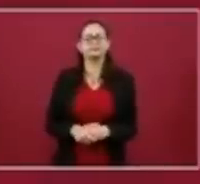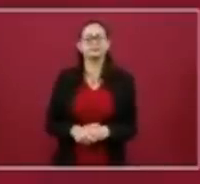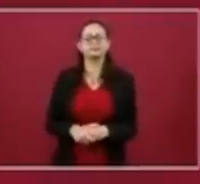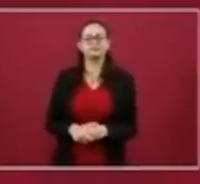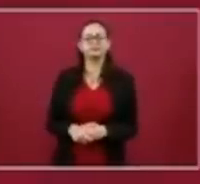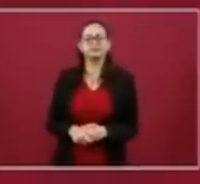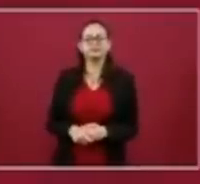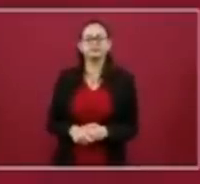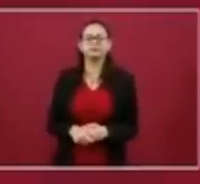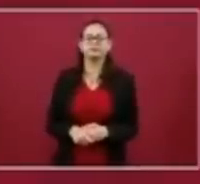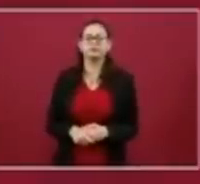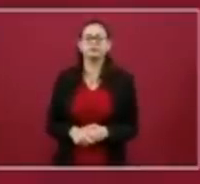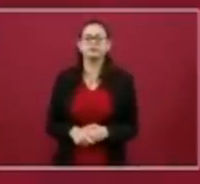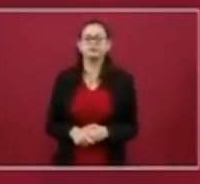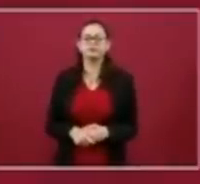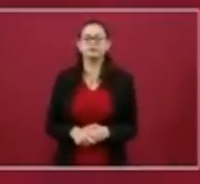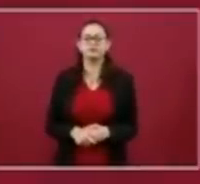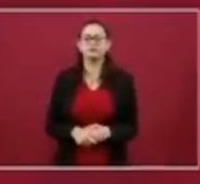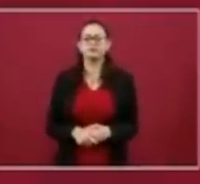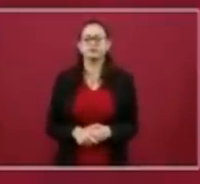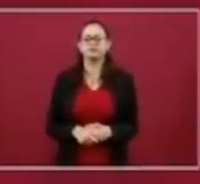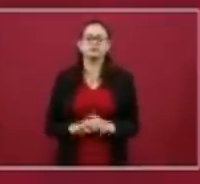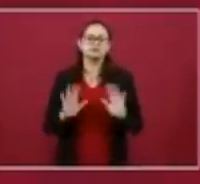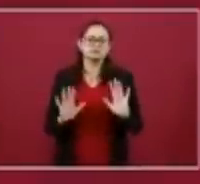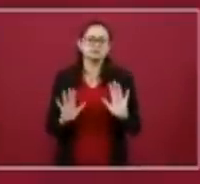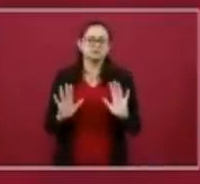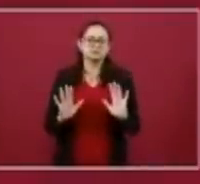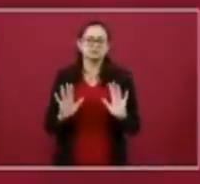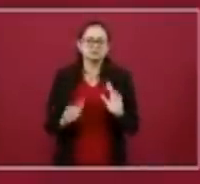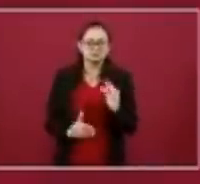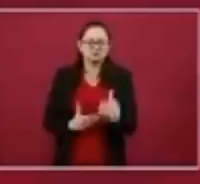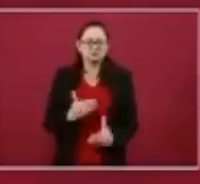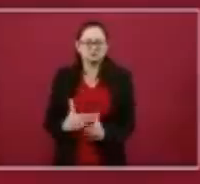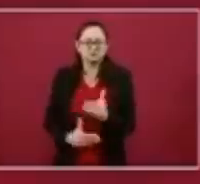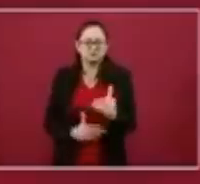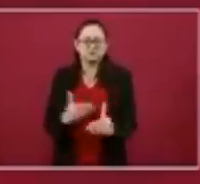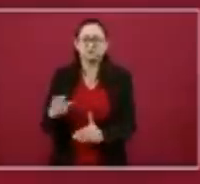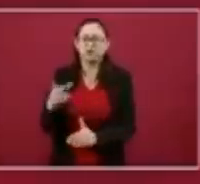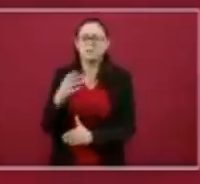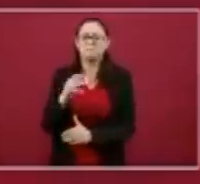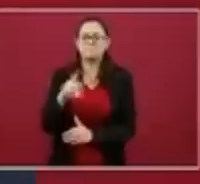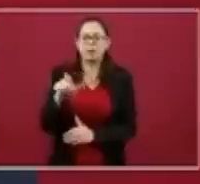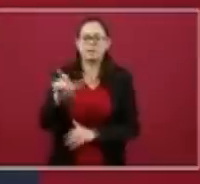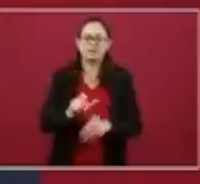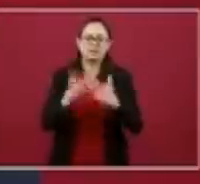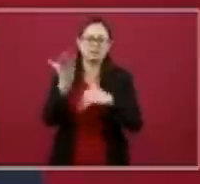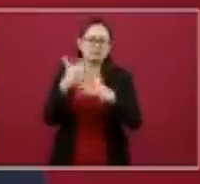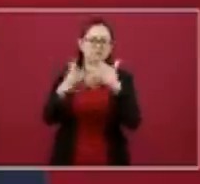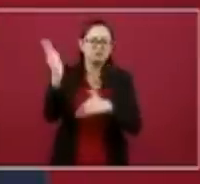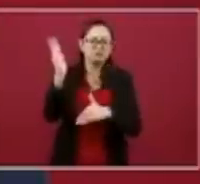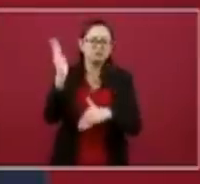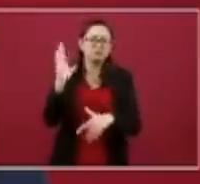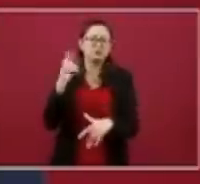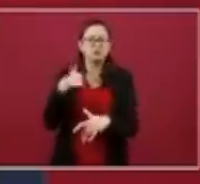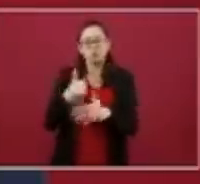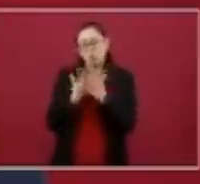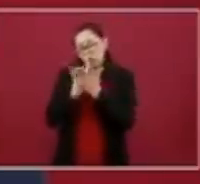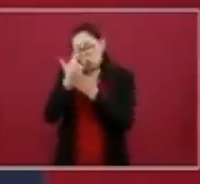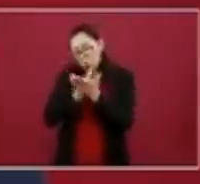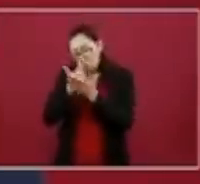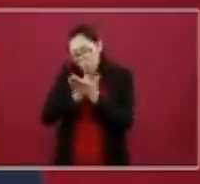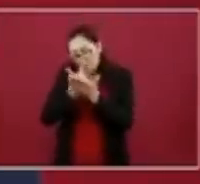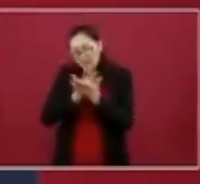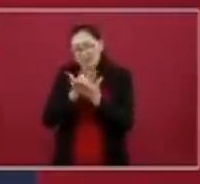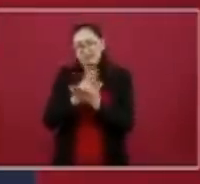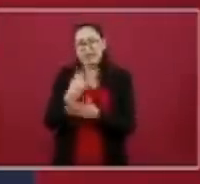y esperemos que con esto saquemos adelante a Pemex. Les hacía yo las cuentas,